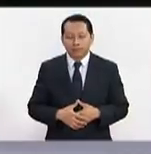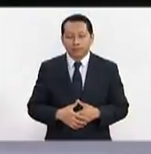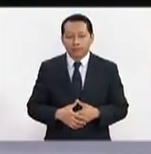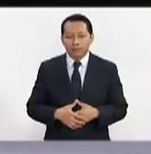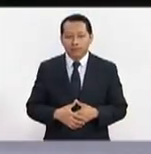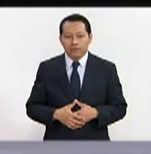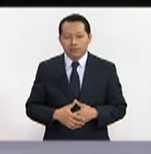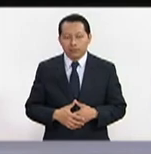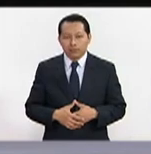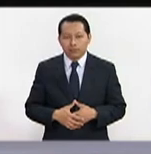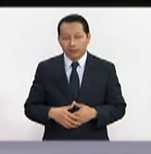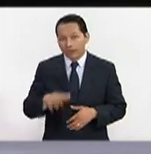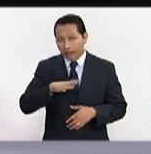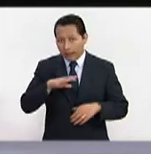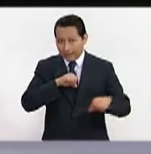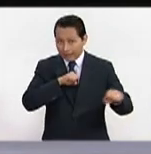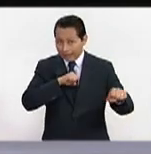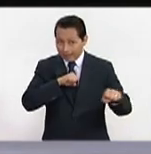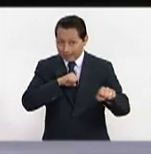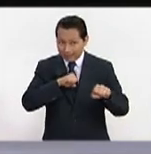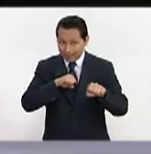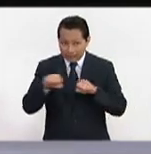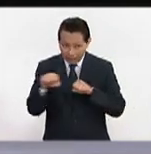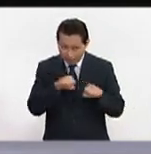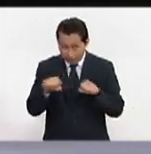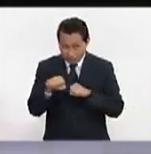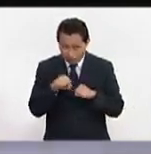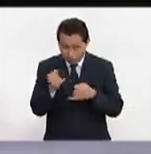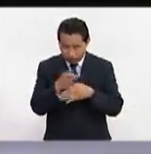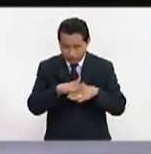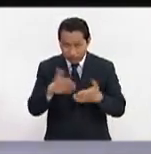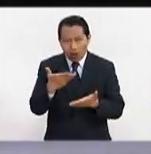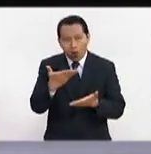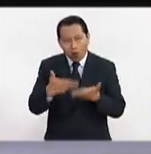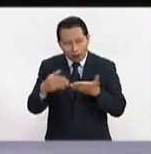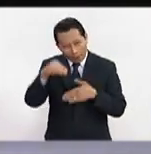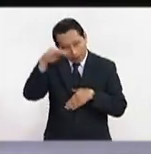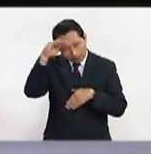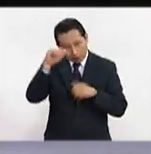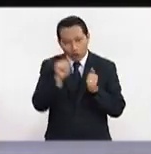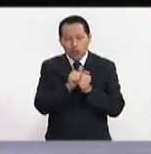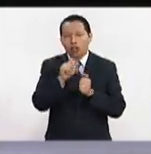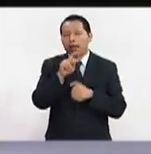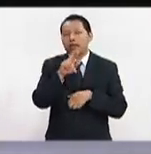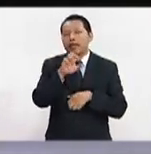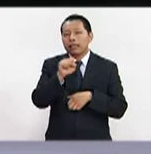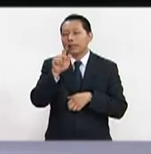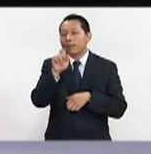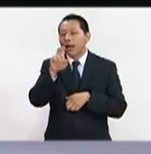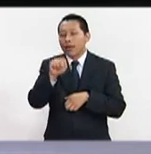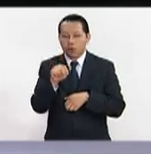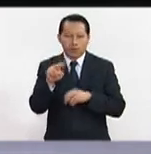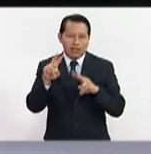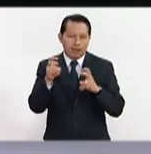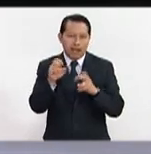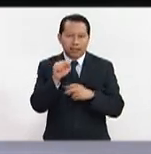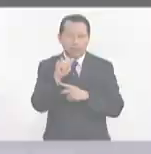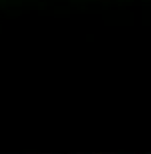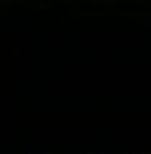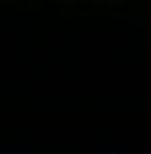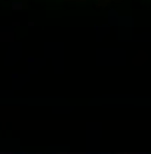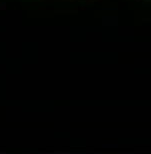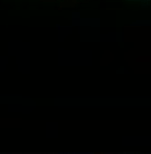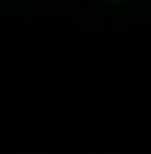Después del terremoto informativo, es tiempo de un respiro, un momento de reflexión con Cris Pando y su Sembrarte.